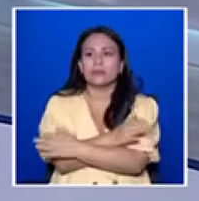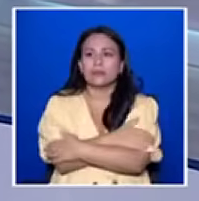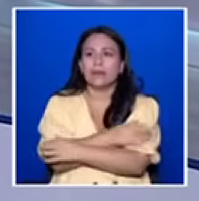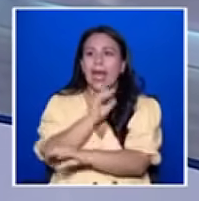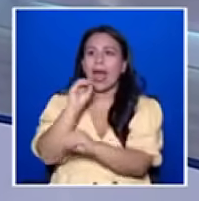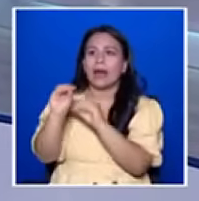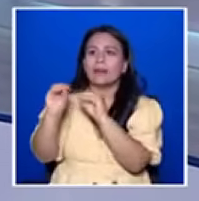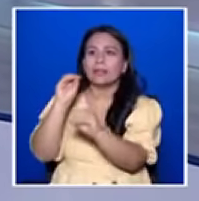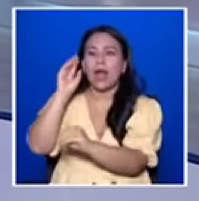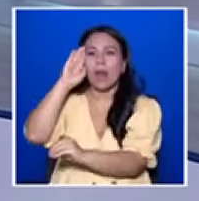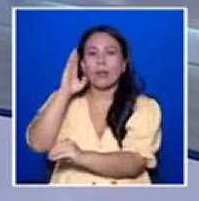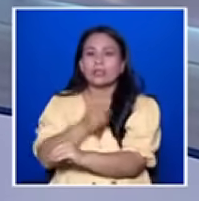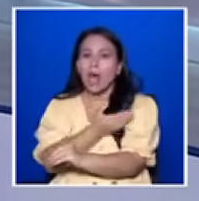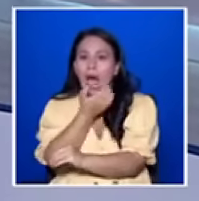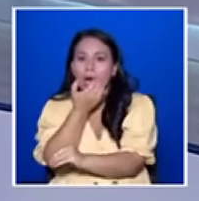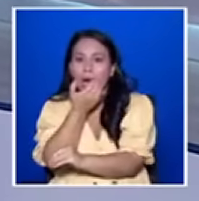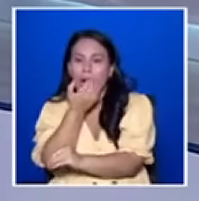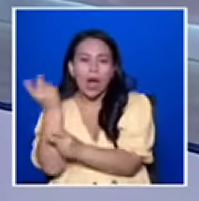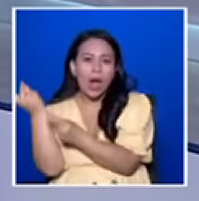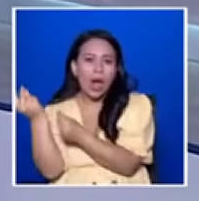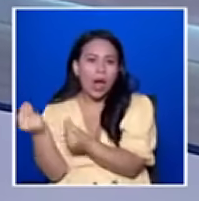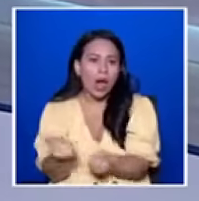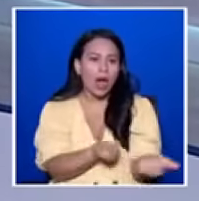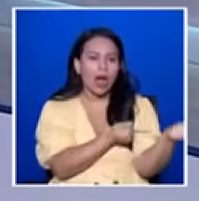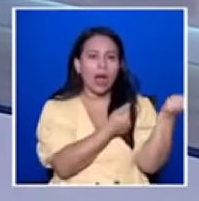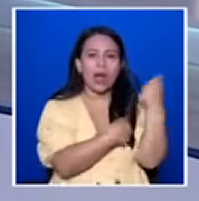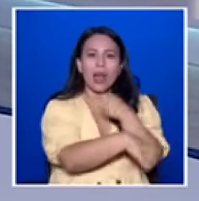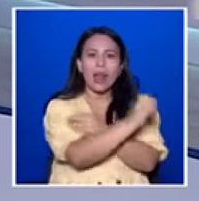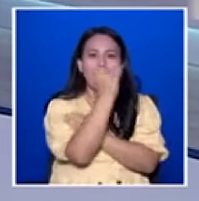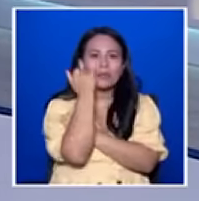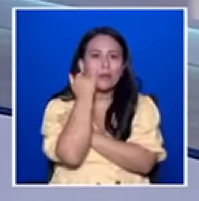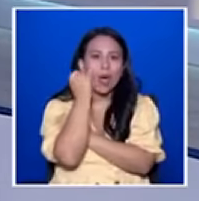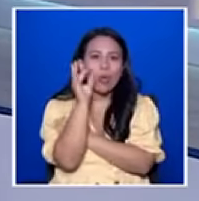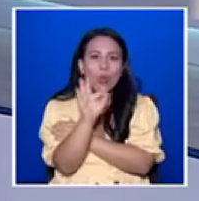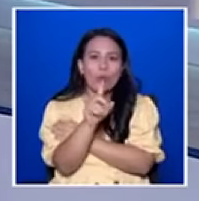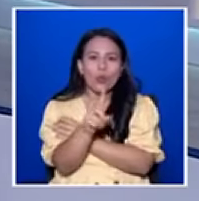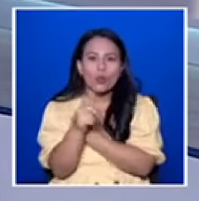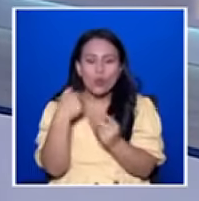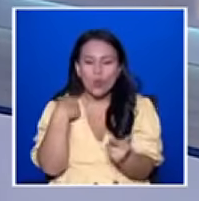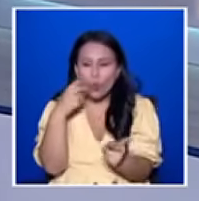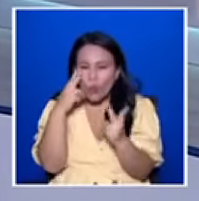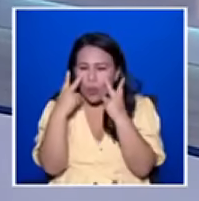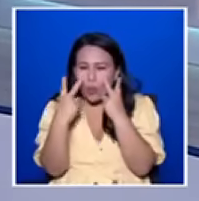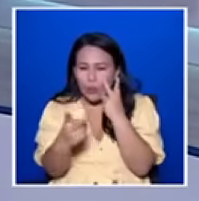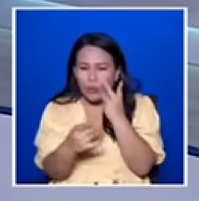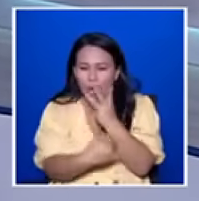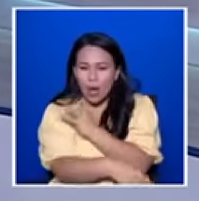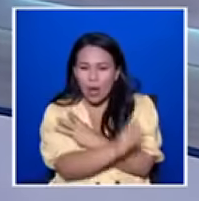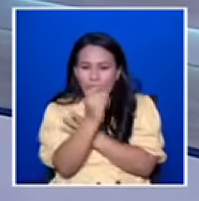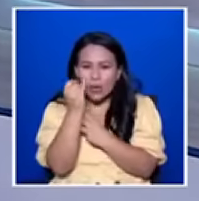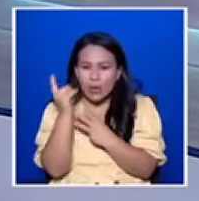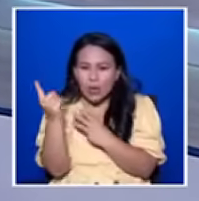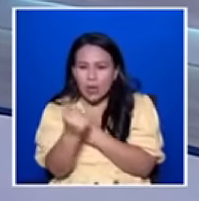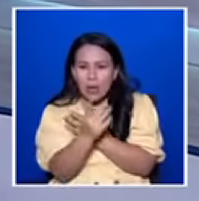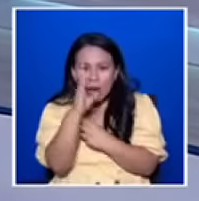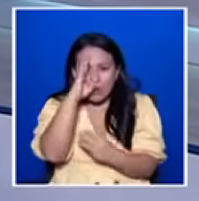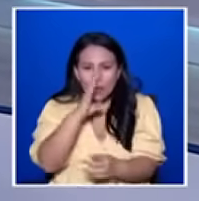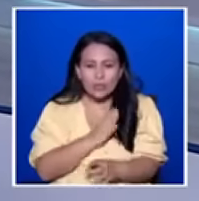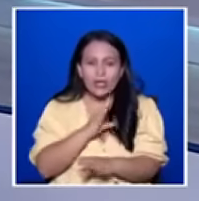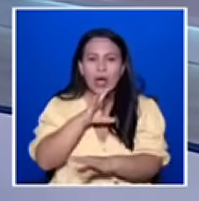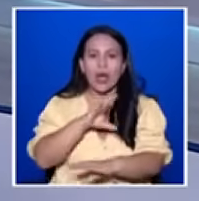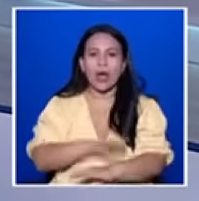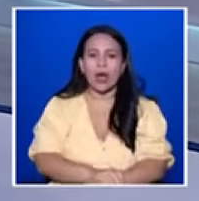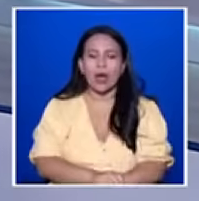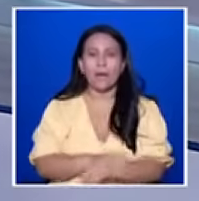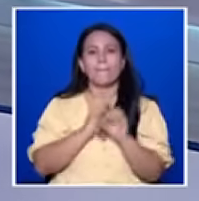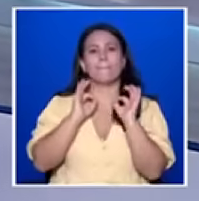la Policía Nacional a la vez. Una cuestión en cadena, ¿no? La llamada al EQ911, el trabajo de los operadores para seguir la pista del delincuente y luego pues obviamente